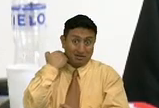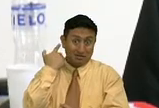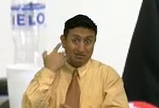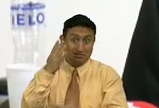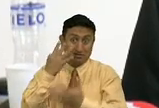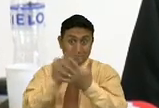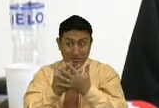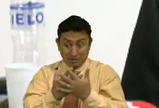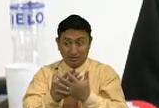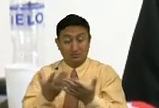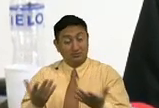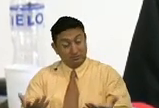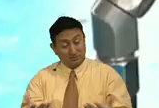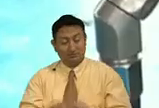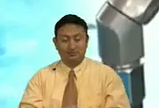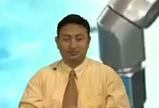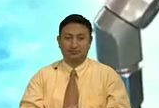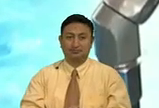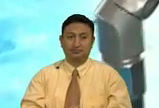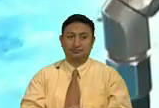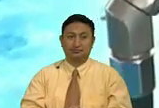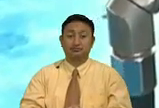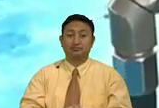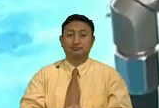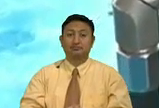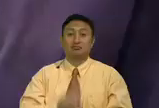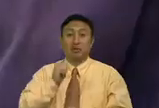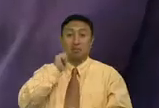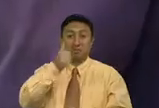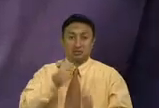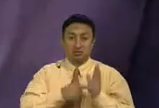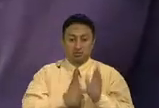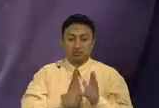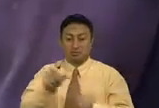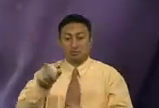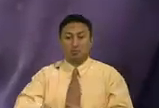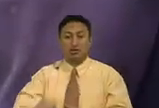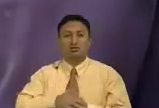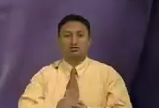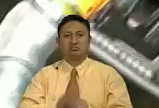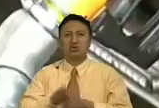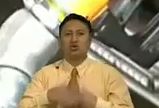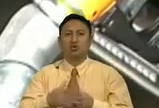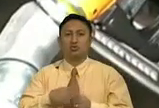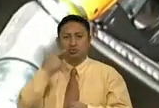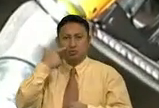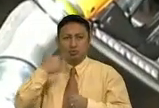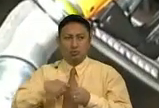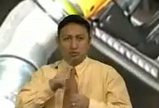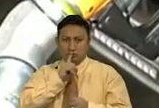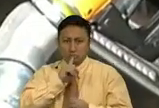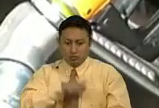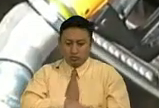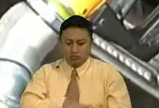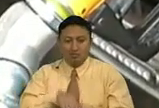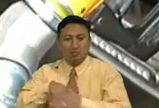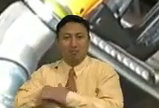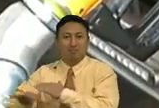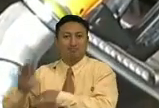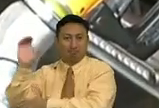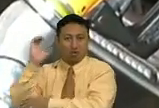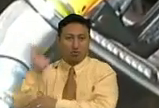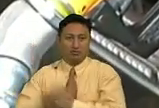con prisión o reclusión. En una segunda entrega conozca cómo ciudadanos tulcaneños hacen para camuflar el combustible y pasarlo a Colombia. Además, el dolor de